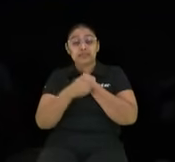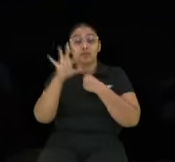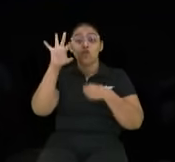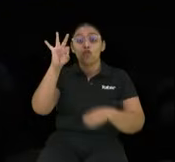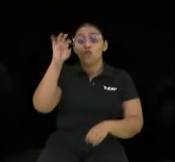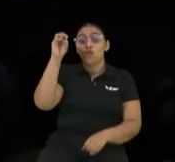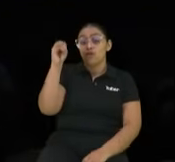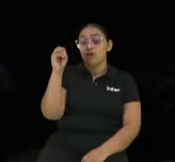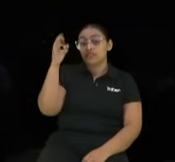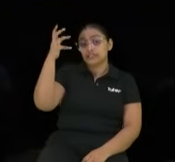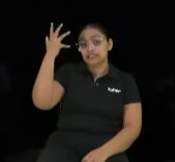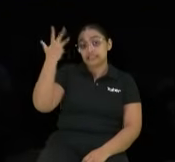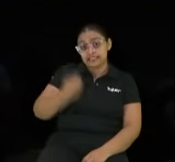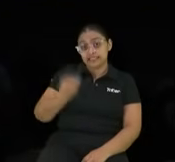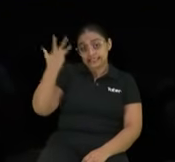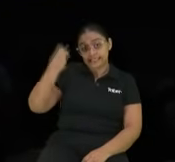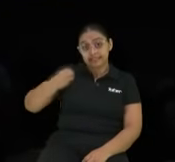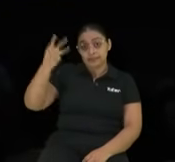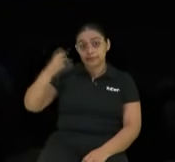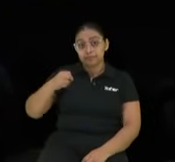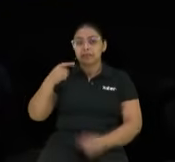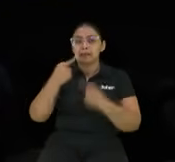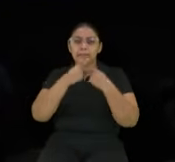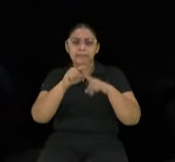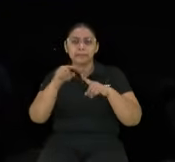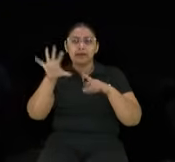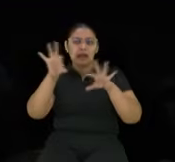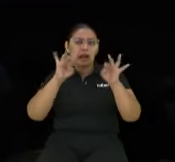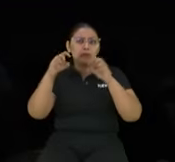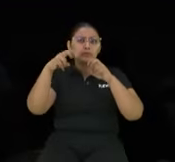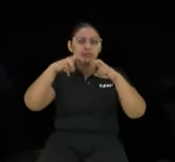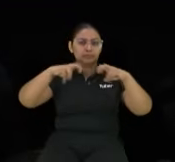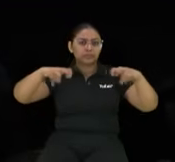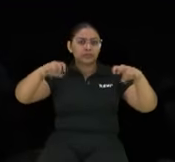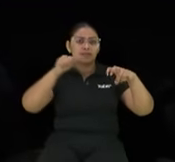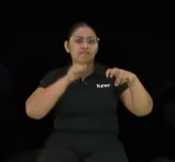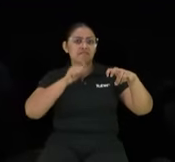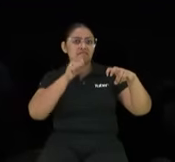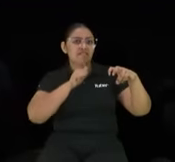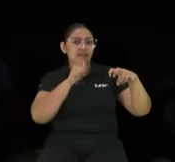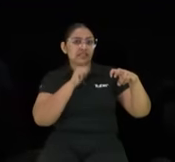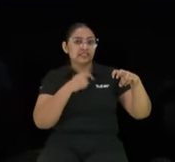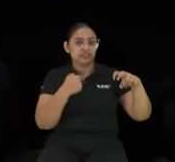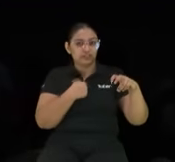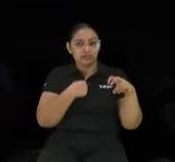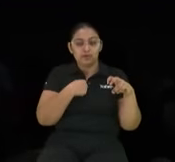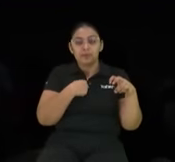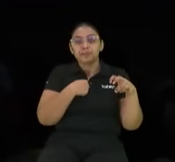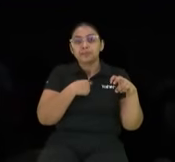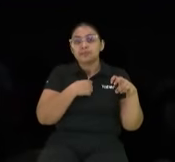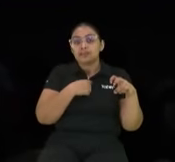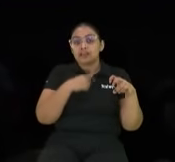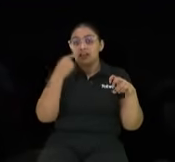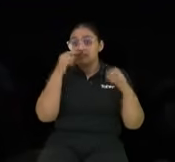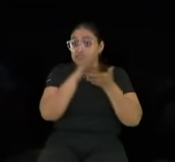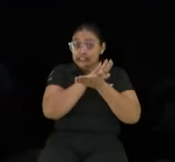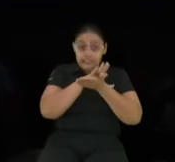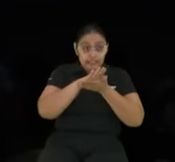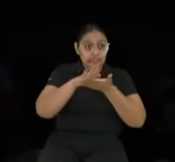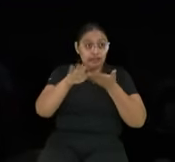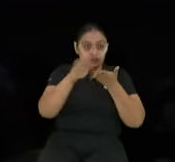siendo sustituidos por baños portátiles que están muy limpios a mí no me gusta la palabra aseado aseado pero están